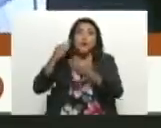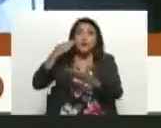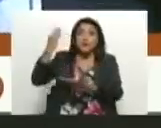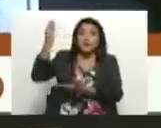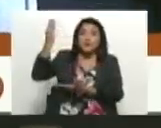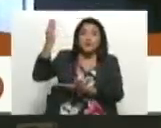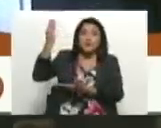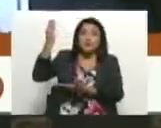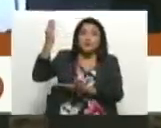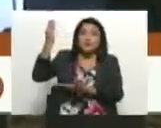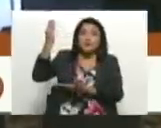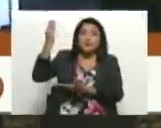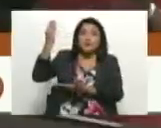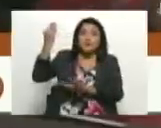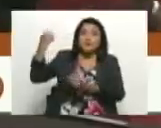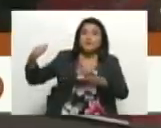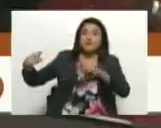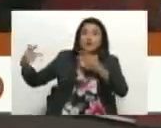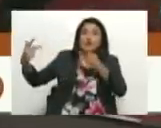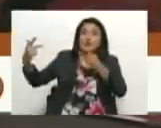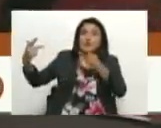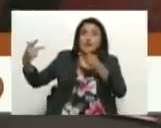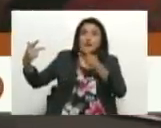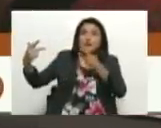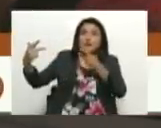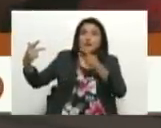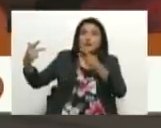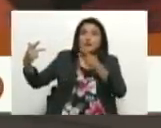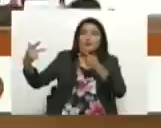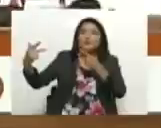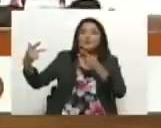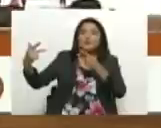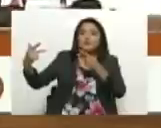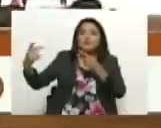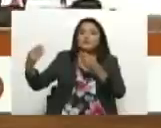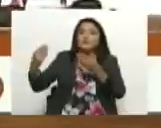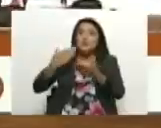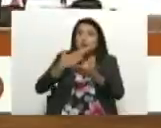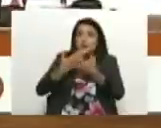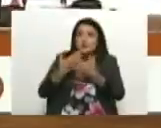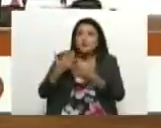que no los saludé, los que están allá escuchándonos.